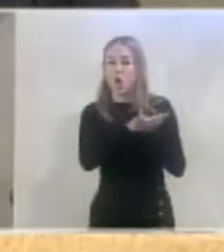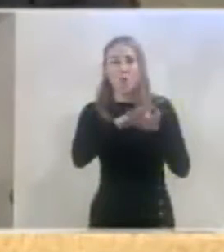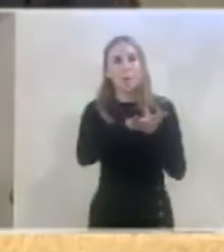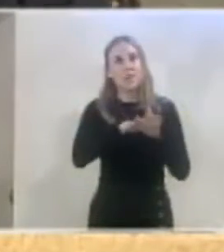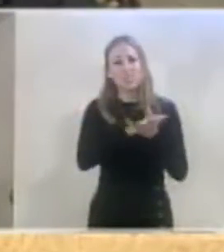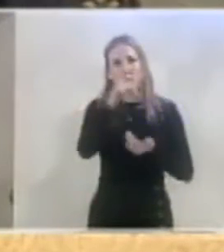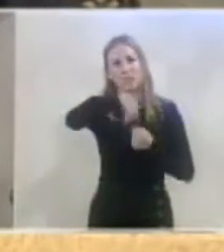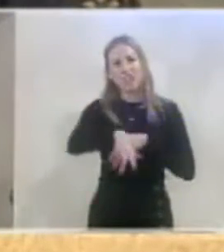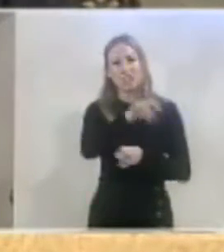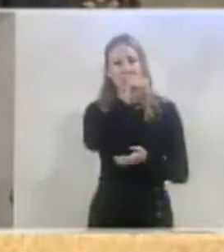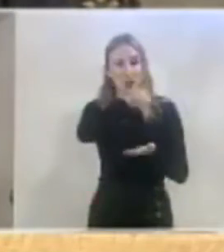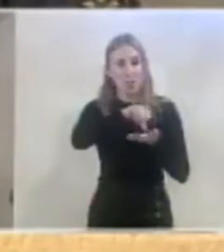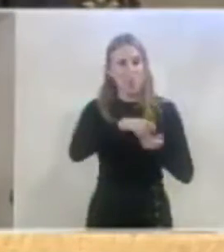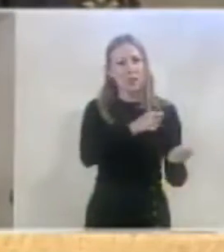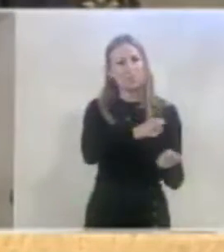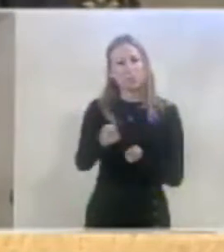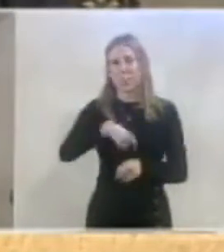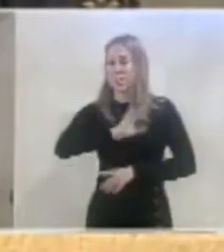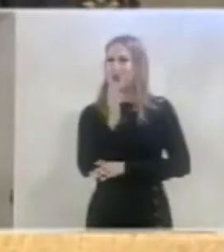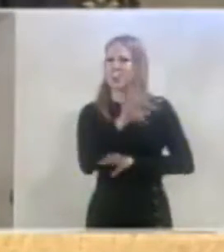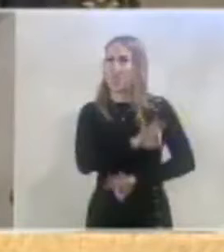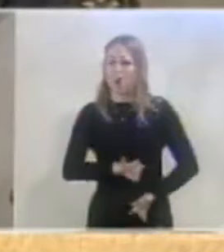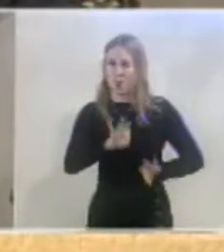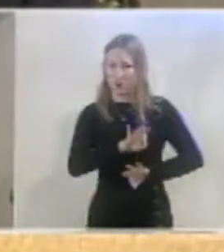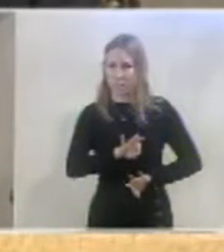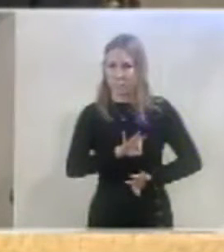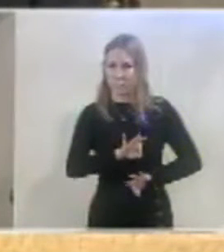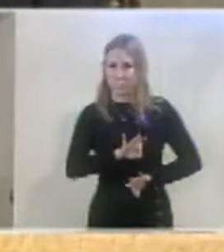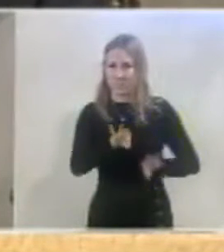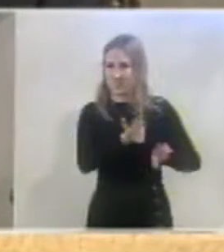se prestan en la ciudad no se van a ver afectados en absoluto,